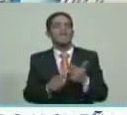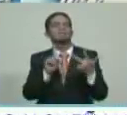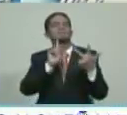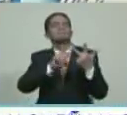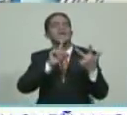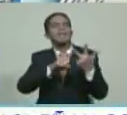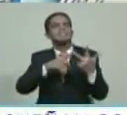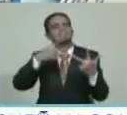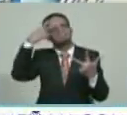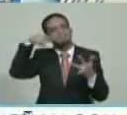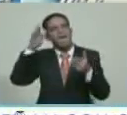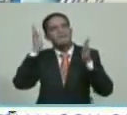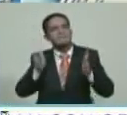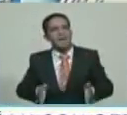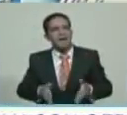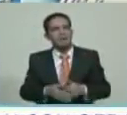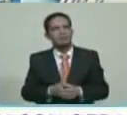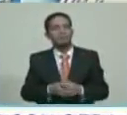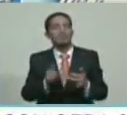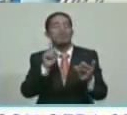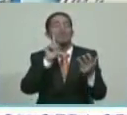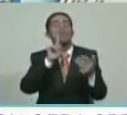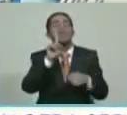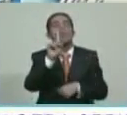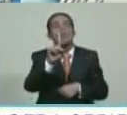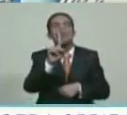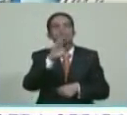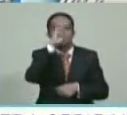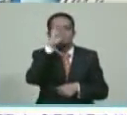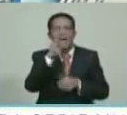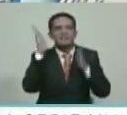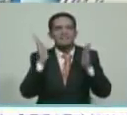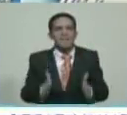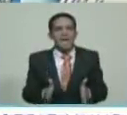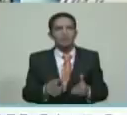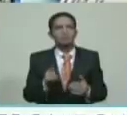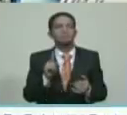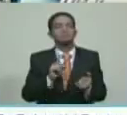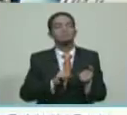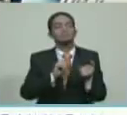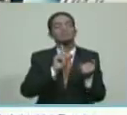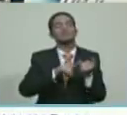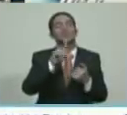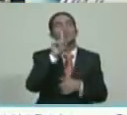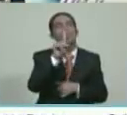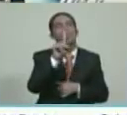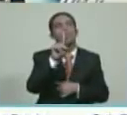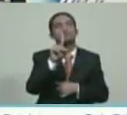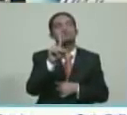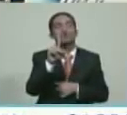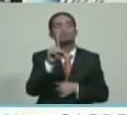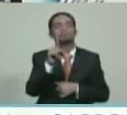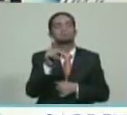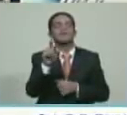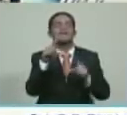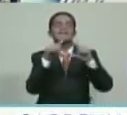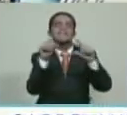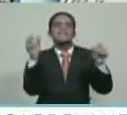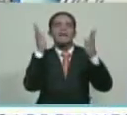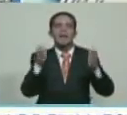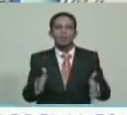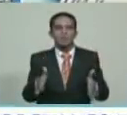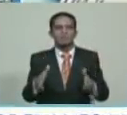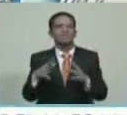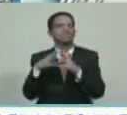nacionalidad mexicana, 1 de nacionalidad brasilera, 1 de nacionalidad nicaragüense y el resto